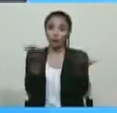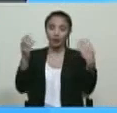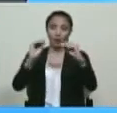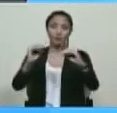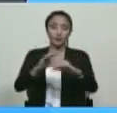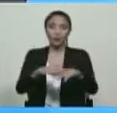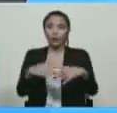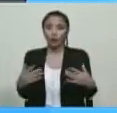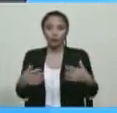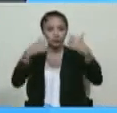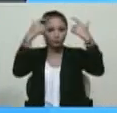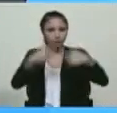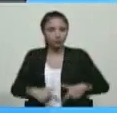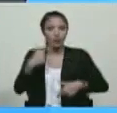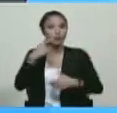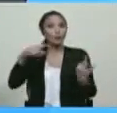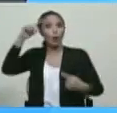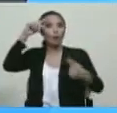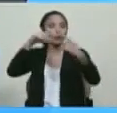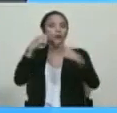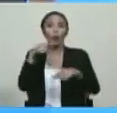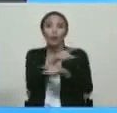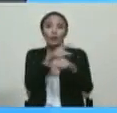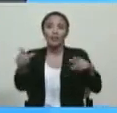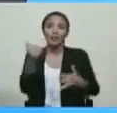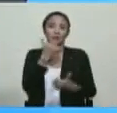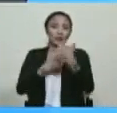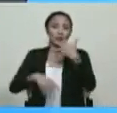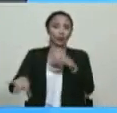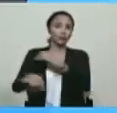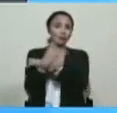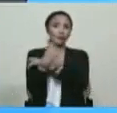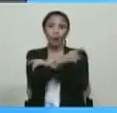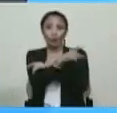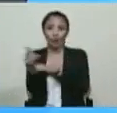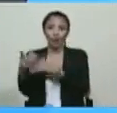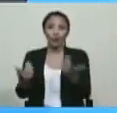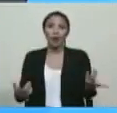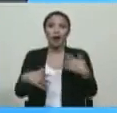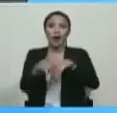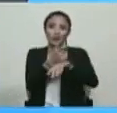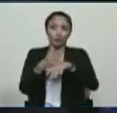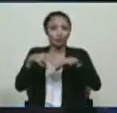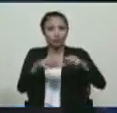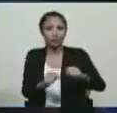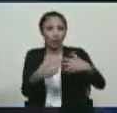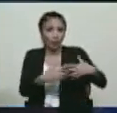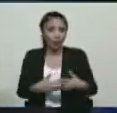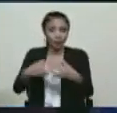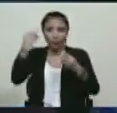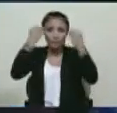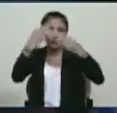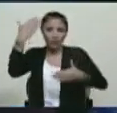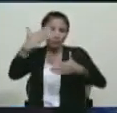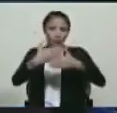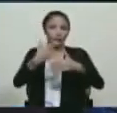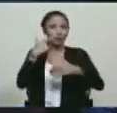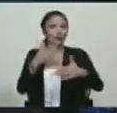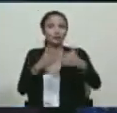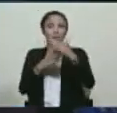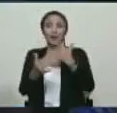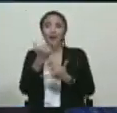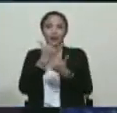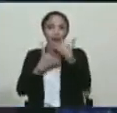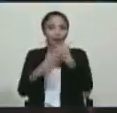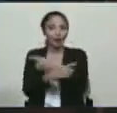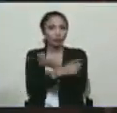Venezuela, están destinados al fracaso los gobiernos imperiales que piensan que podrán detener el curso de nuestra